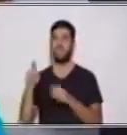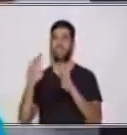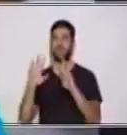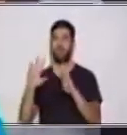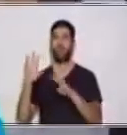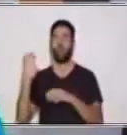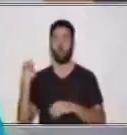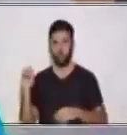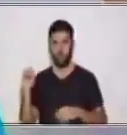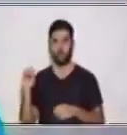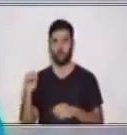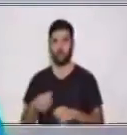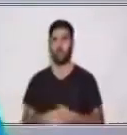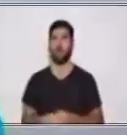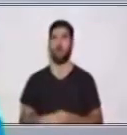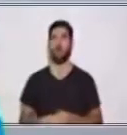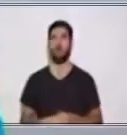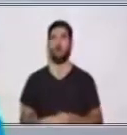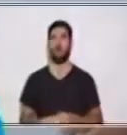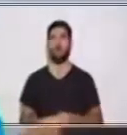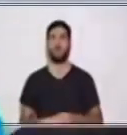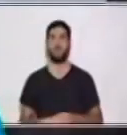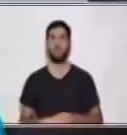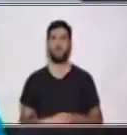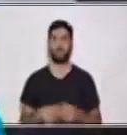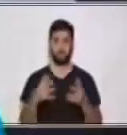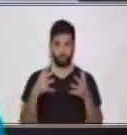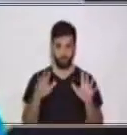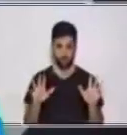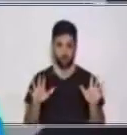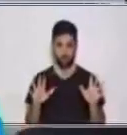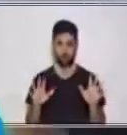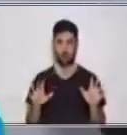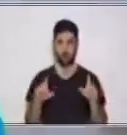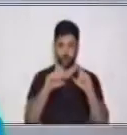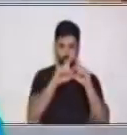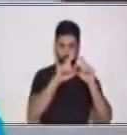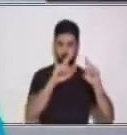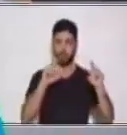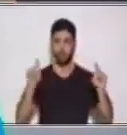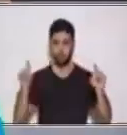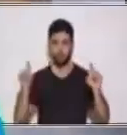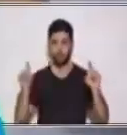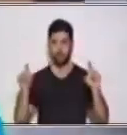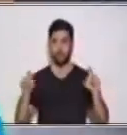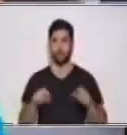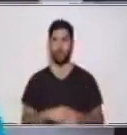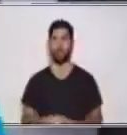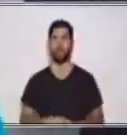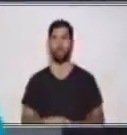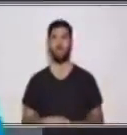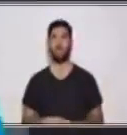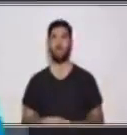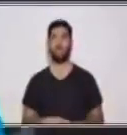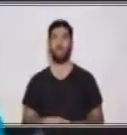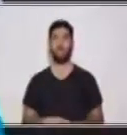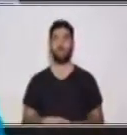a 180 grados. Y esta definición que tenemos acá